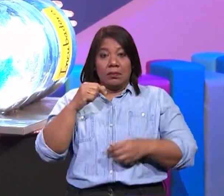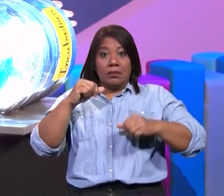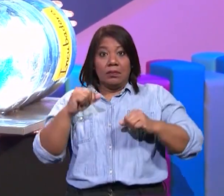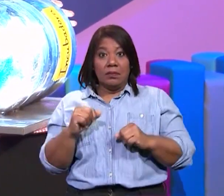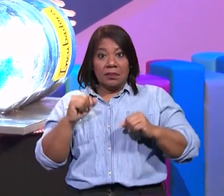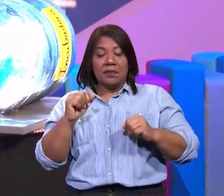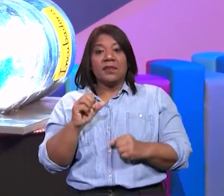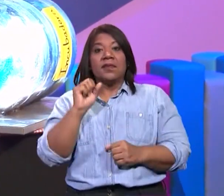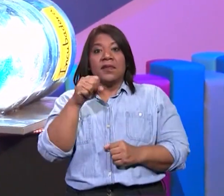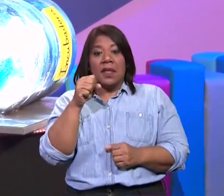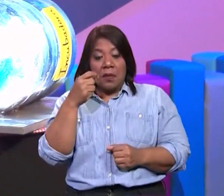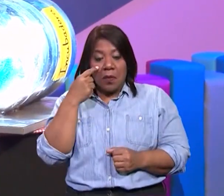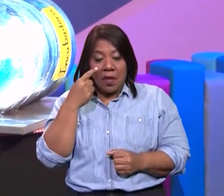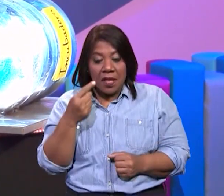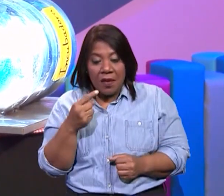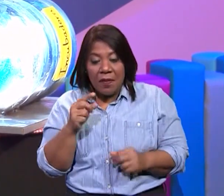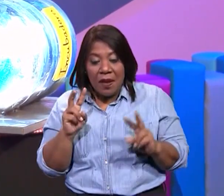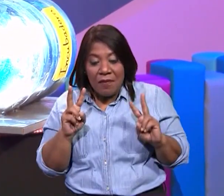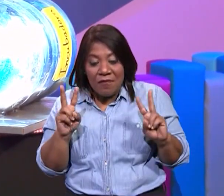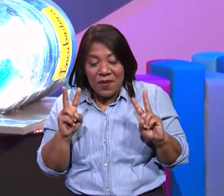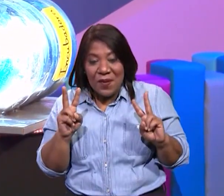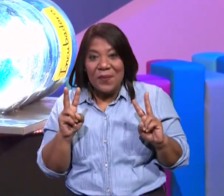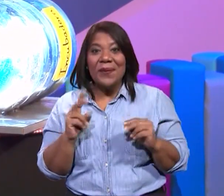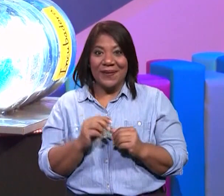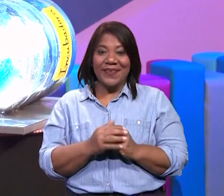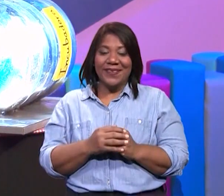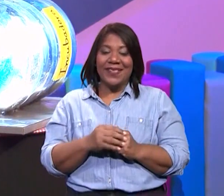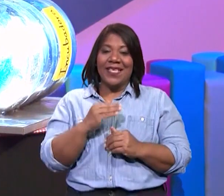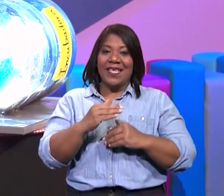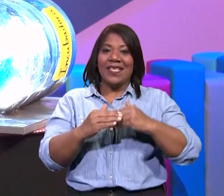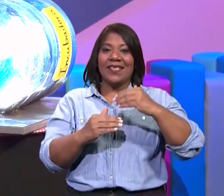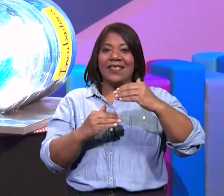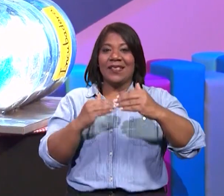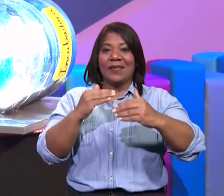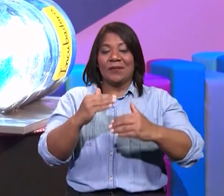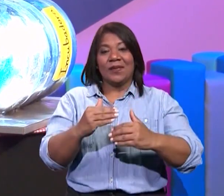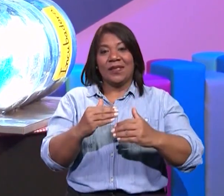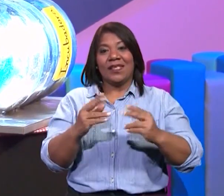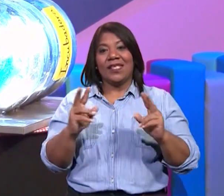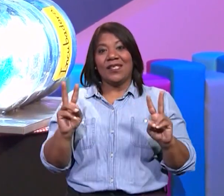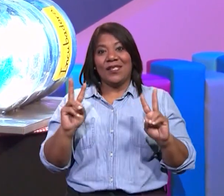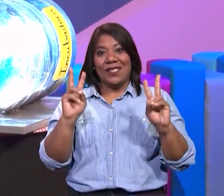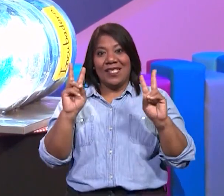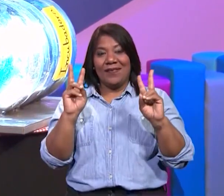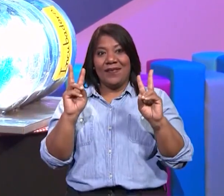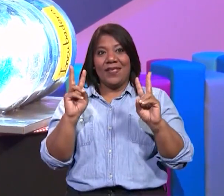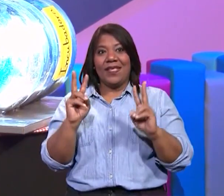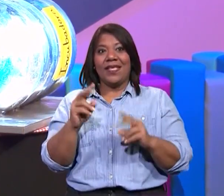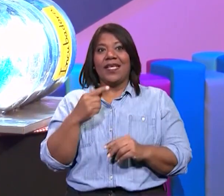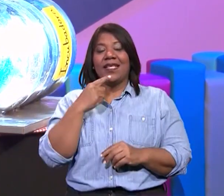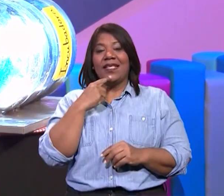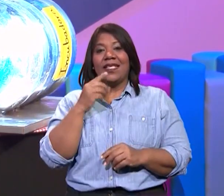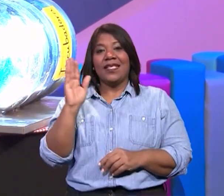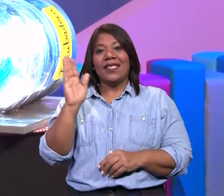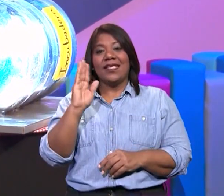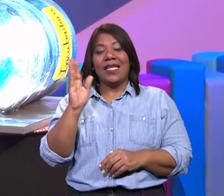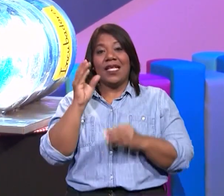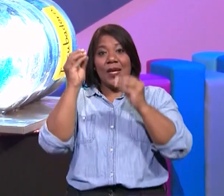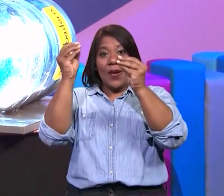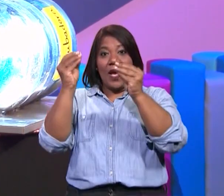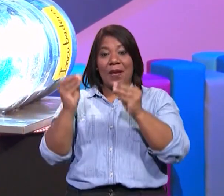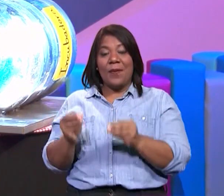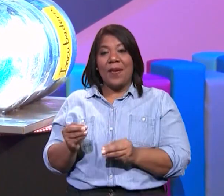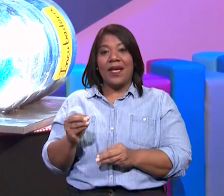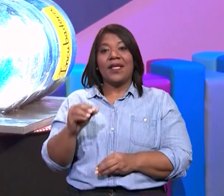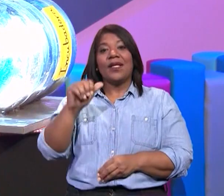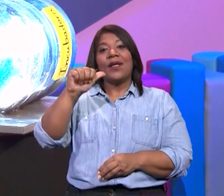este proceso, ¿sí? Qué interesante, ¿verdad? Y ella sigue nerviosa. Y yo quiero aprovechar para mandarle saludo al maestro